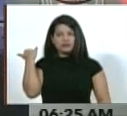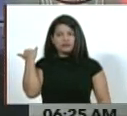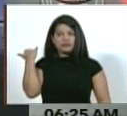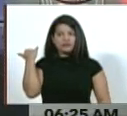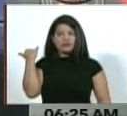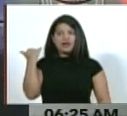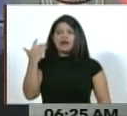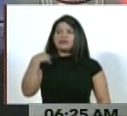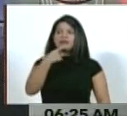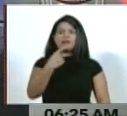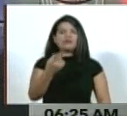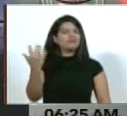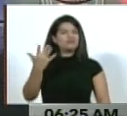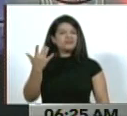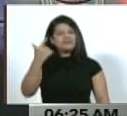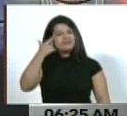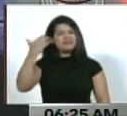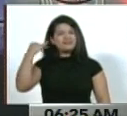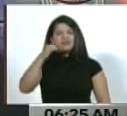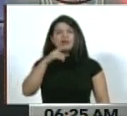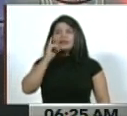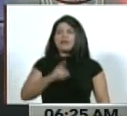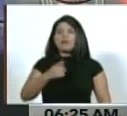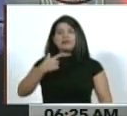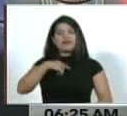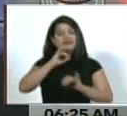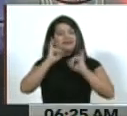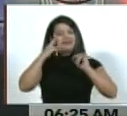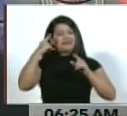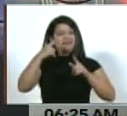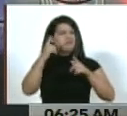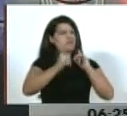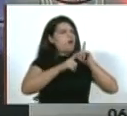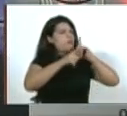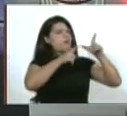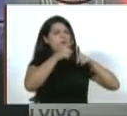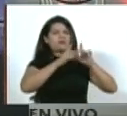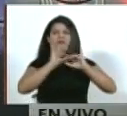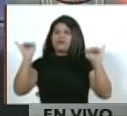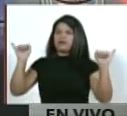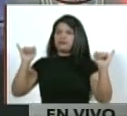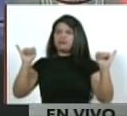cuando decía pues, que se terminó, había terminado el despotismo